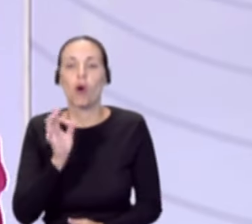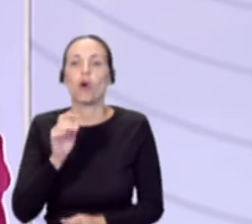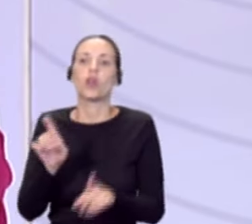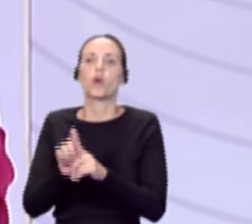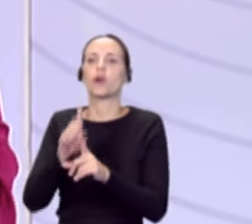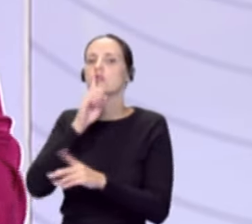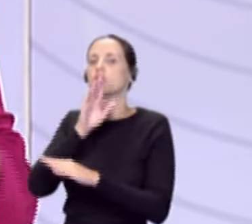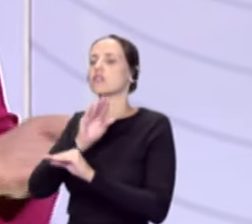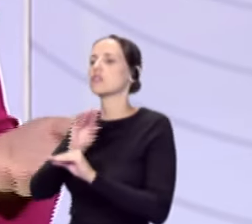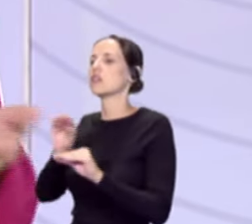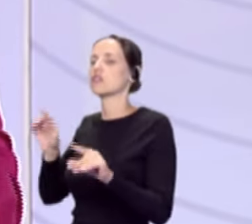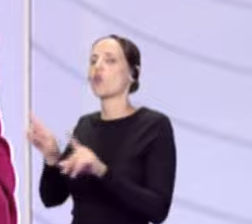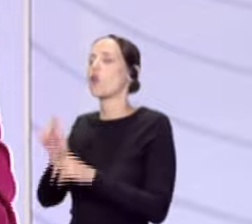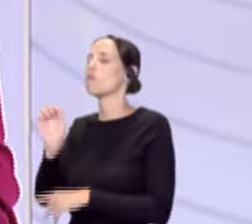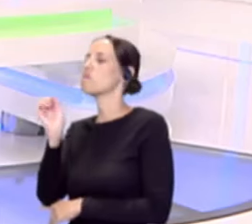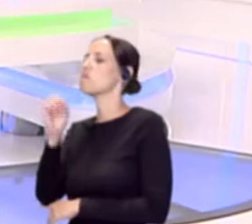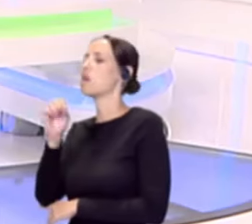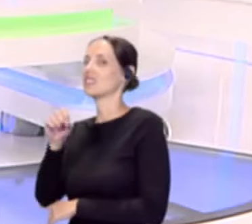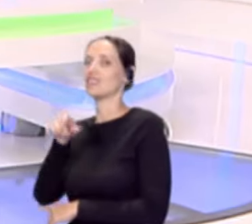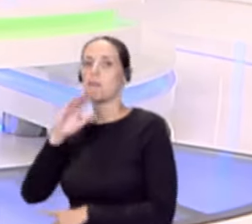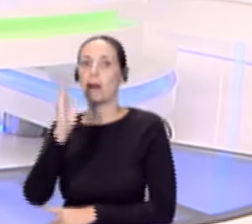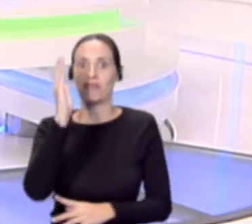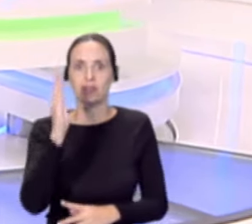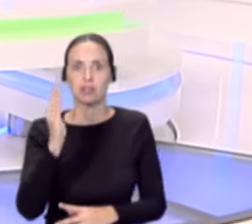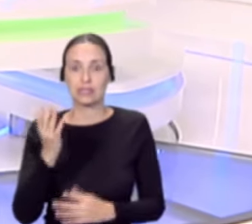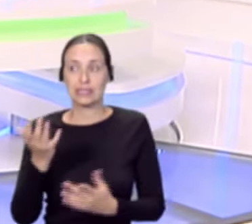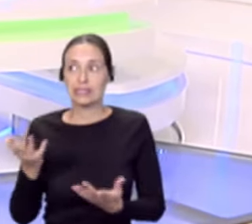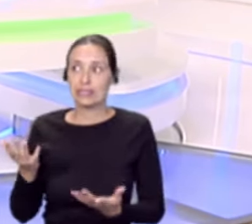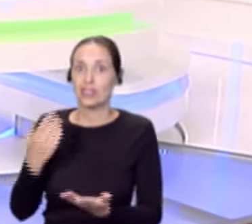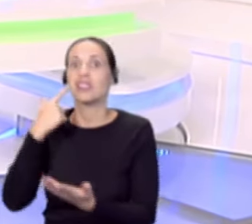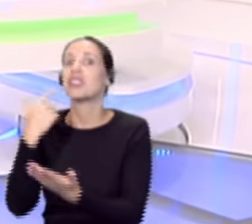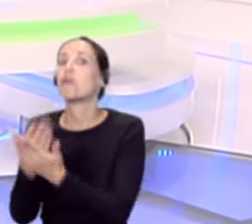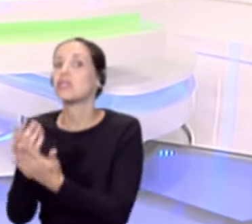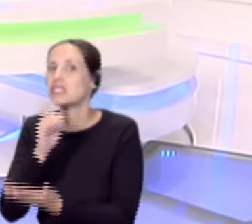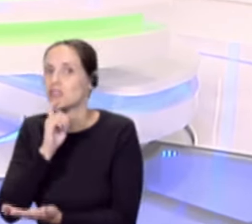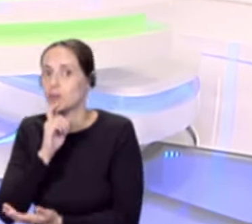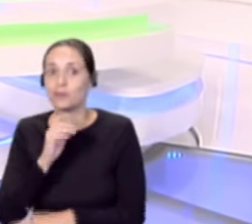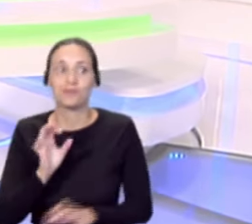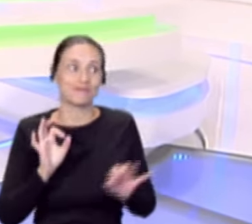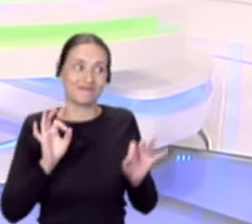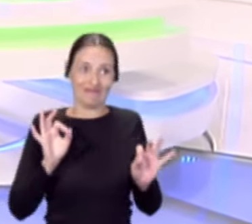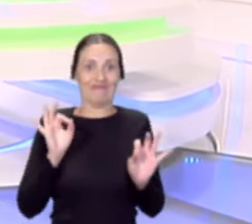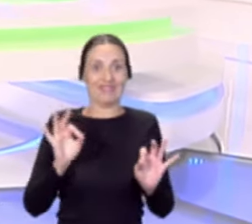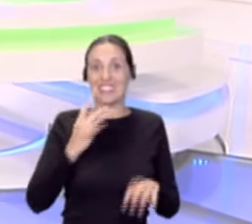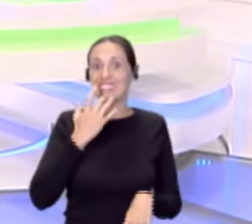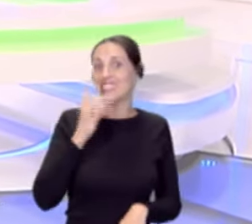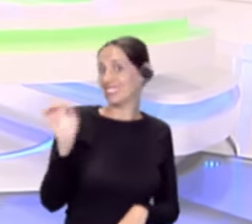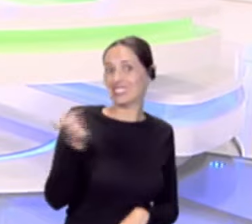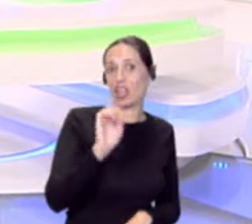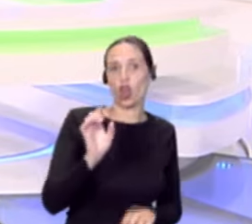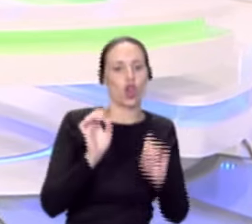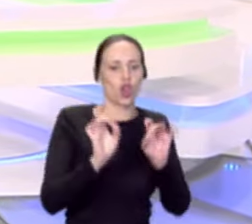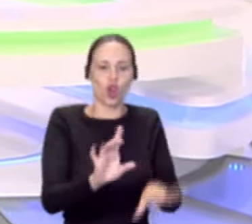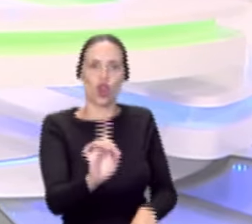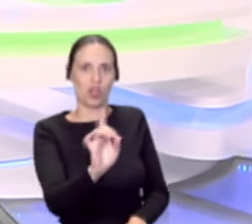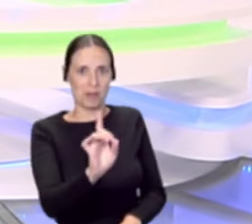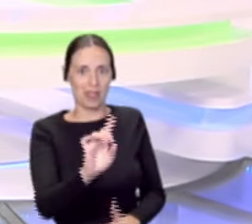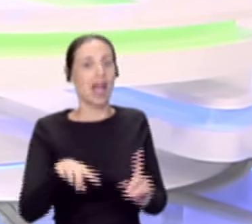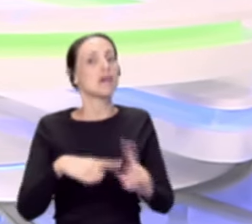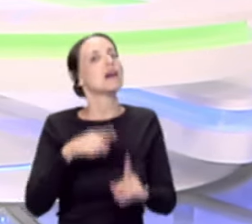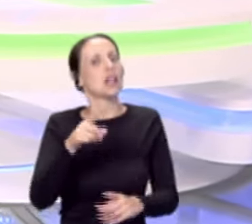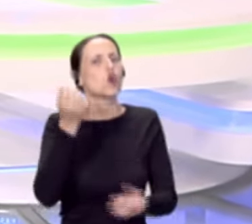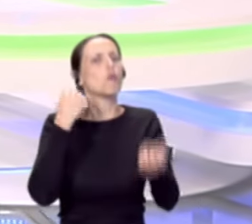Bueno, si no fuese así, no hubiese dimitido, ¿no? Y él también, en cierta manera, ha admitido, por lo menos, comportamientos